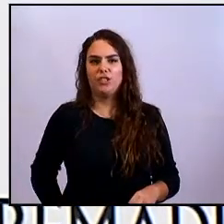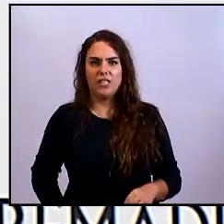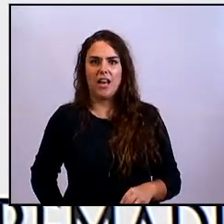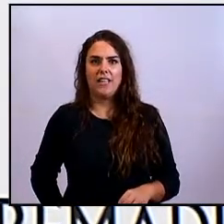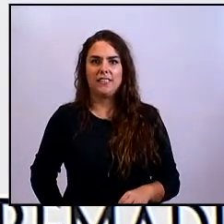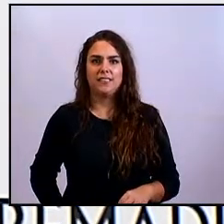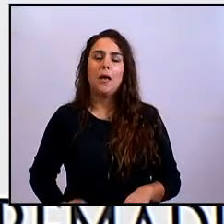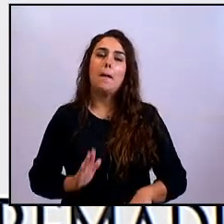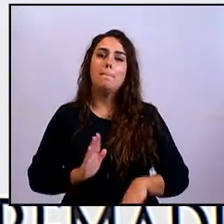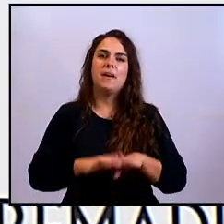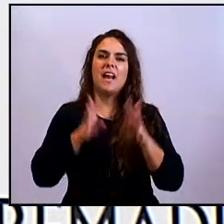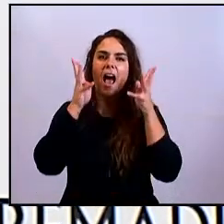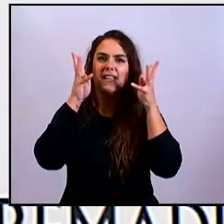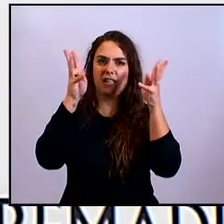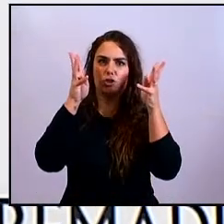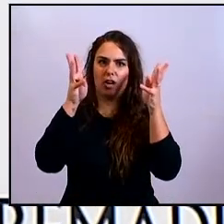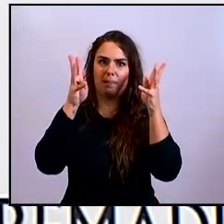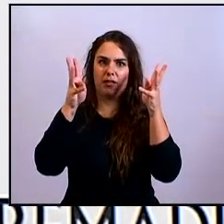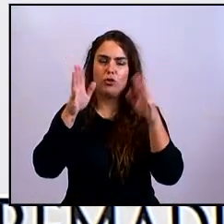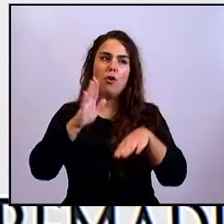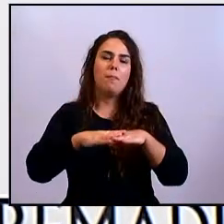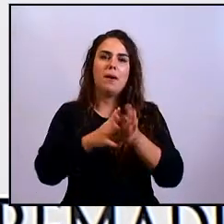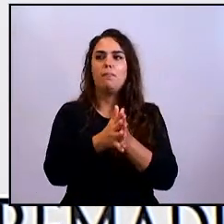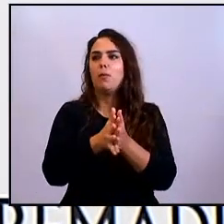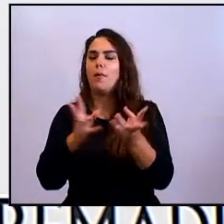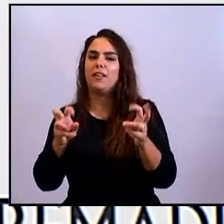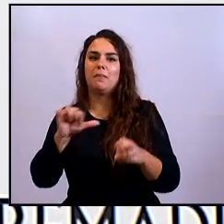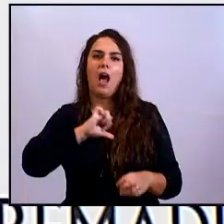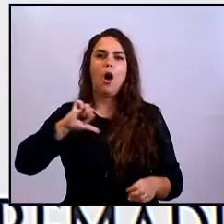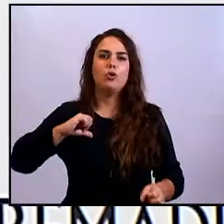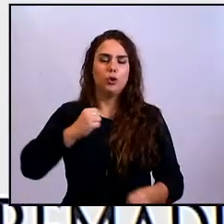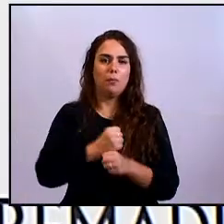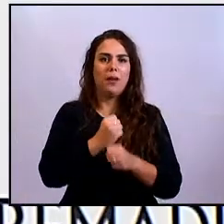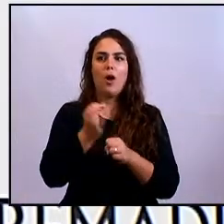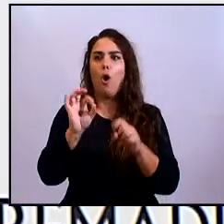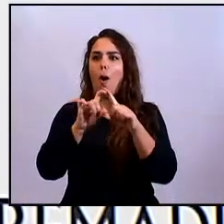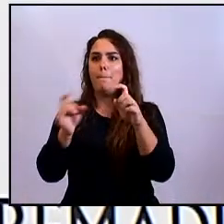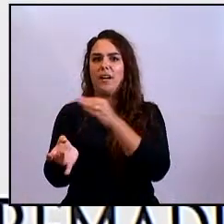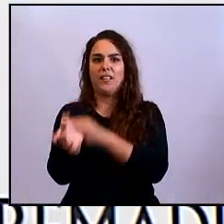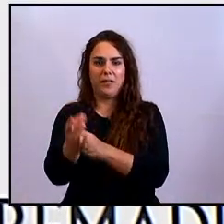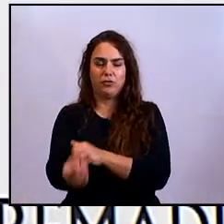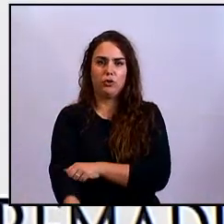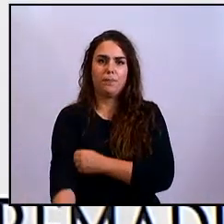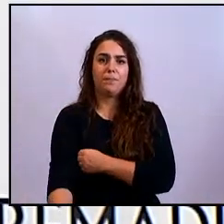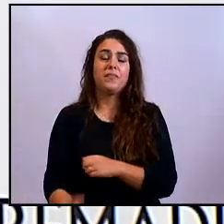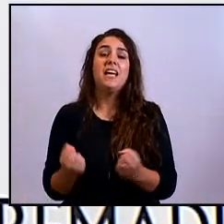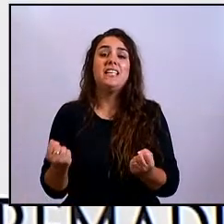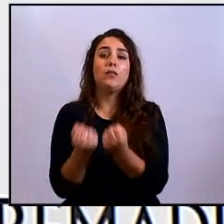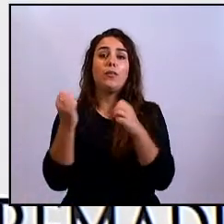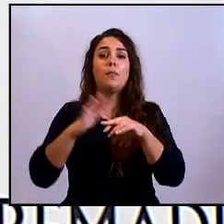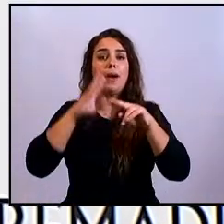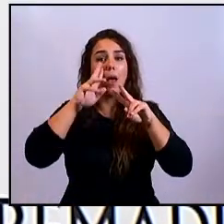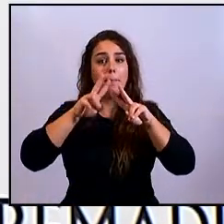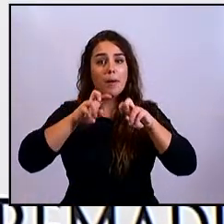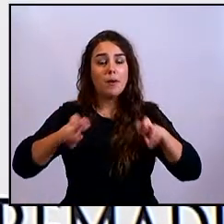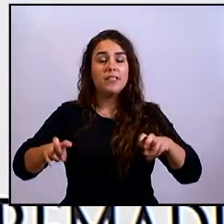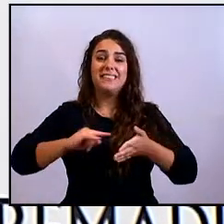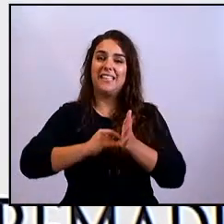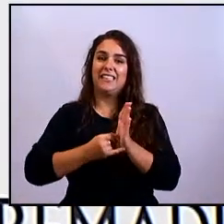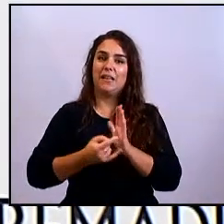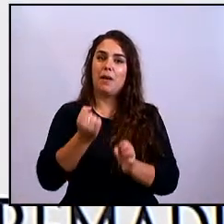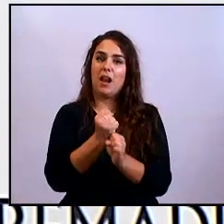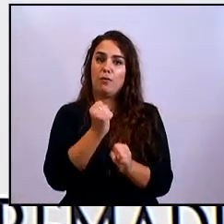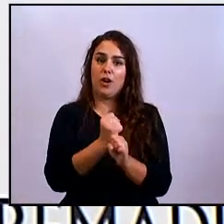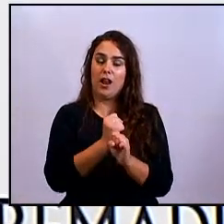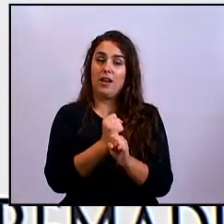con el asesoramiento, que es para promover el autoempleo y el emprendimiento, y con actuaciones de prospección del mercado laboral,